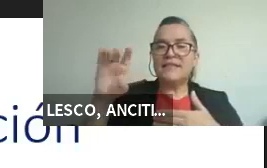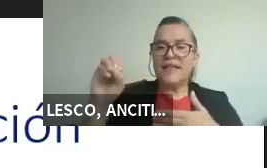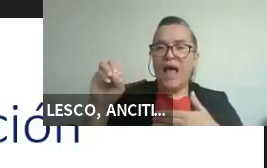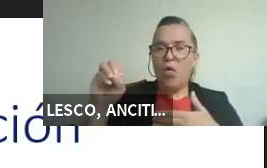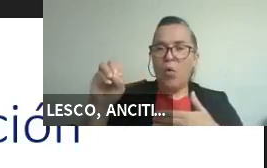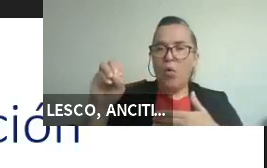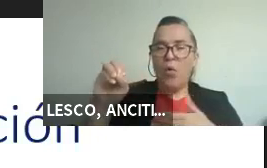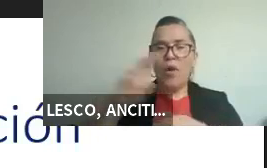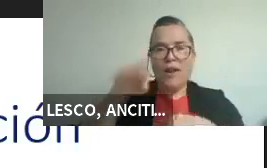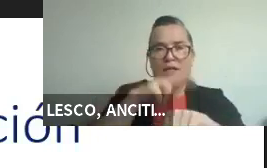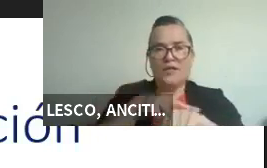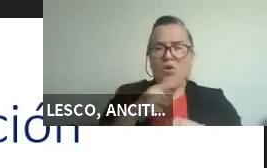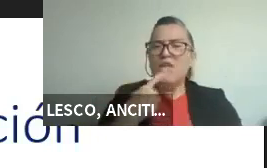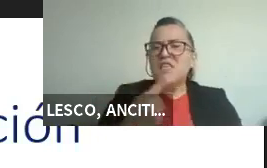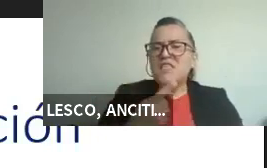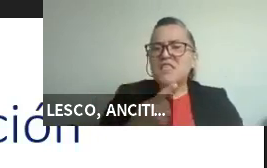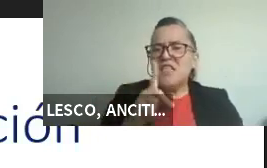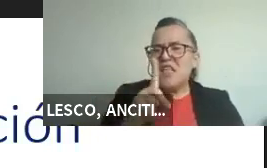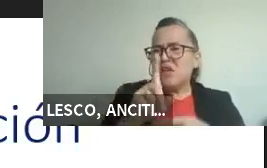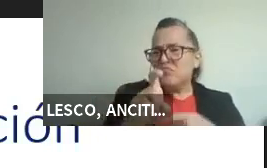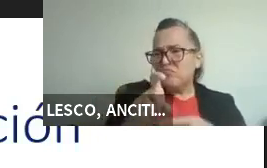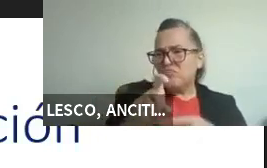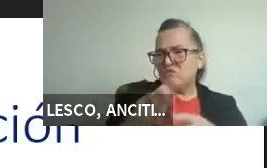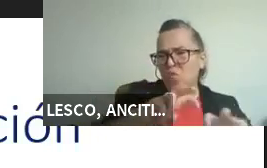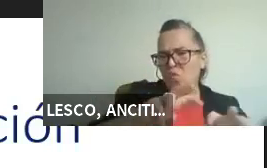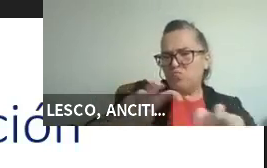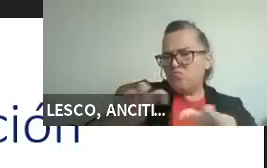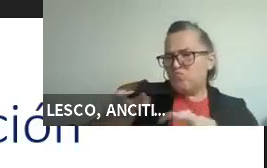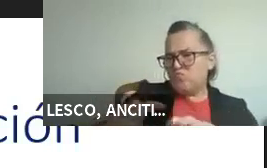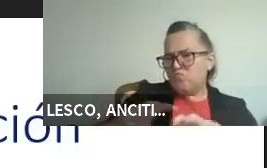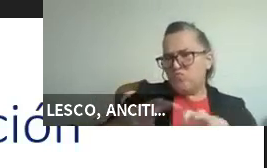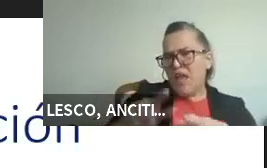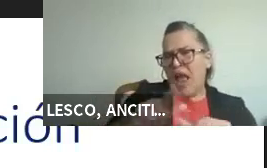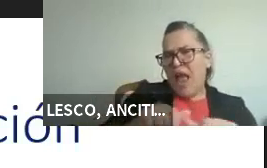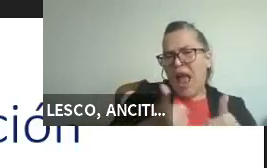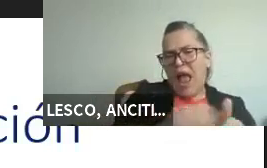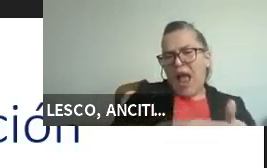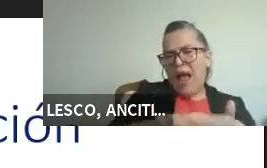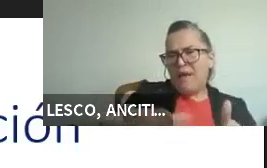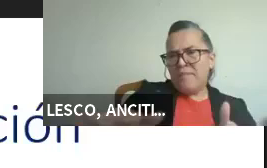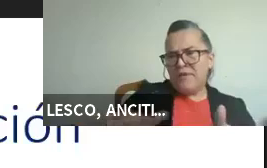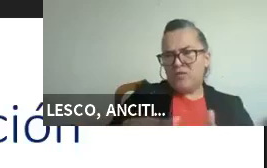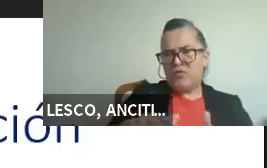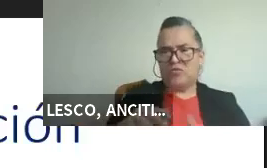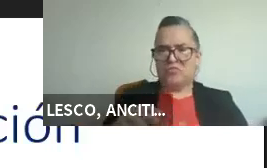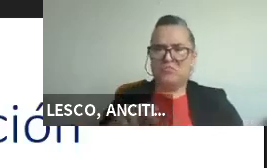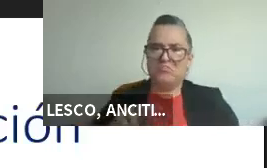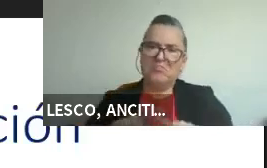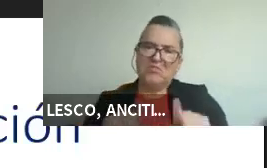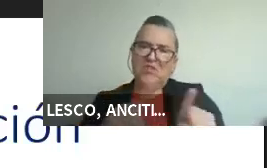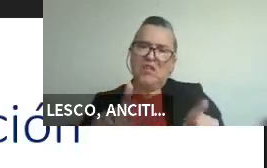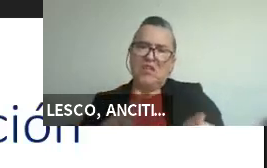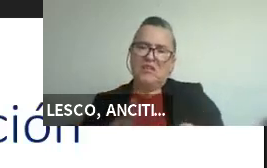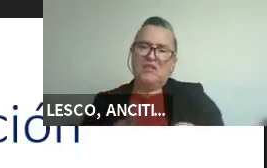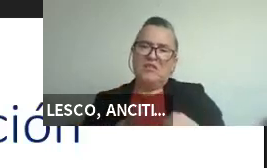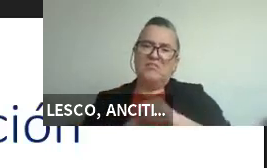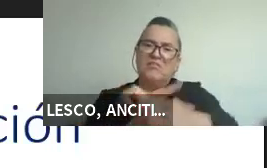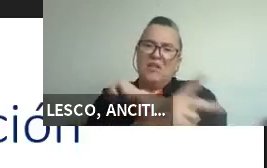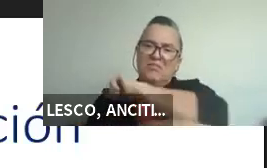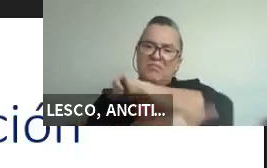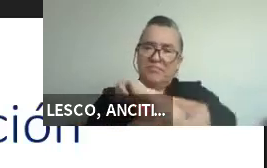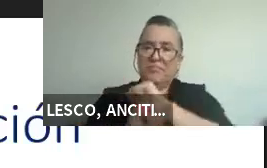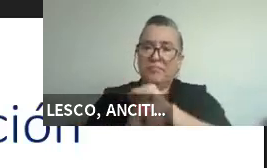diferentes ámbitos de la vida nacional en el año 2014 por primera vez este programa emitió este informe